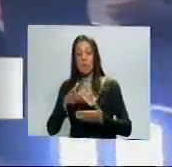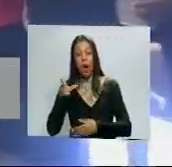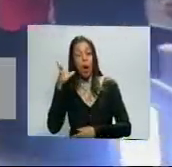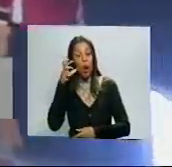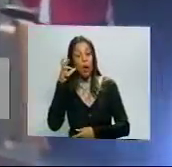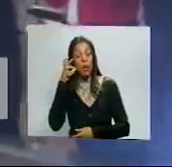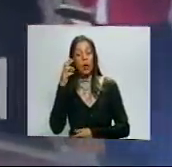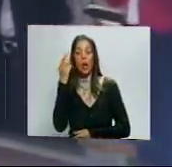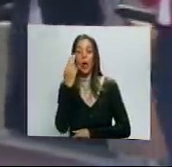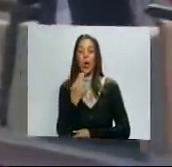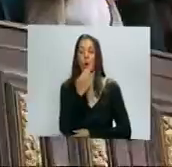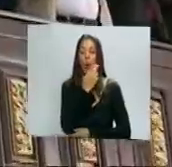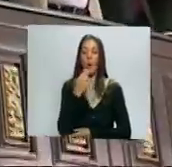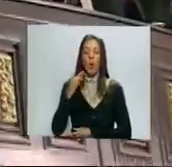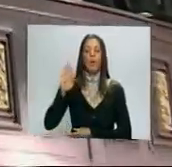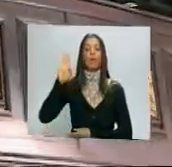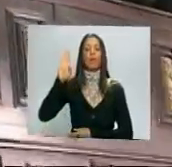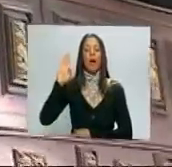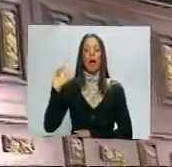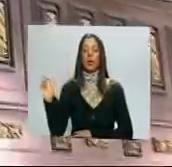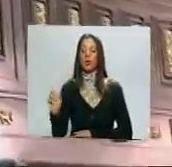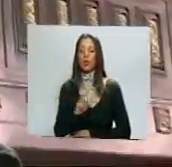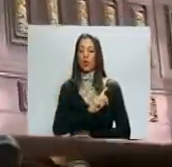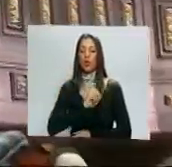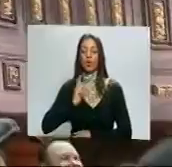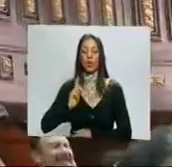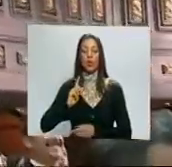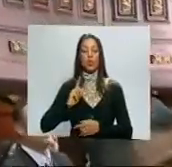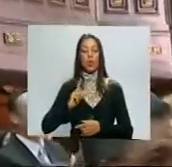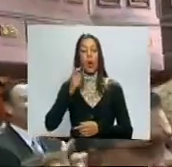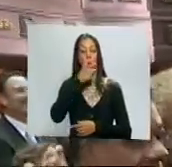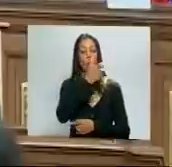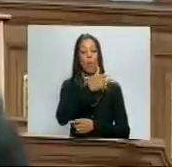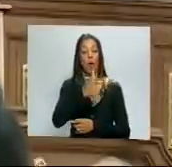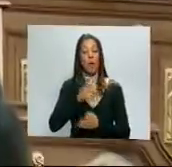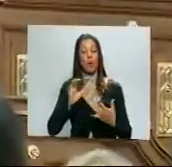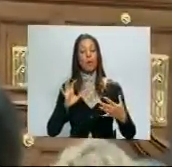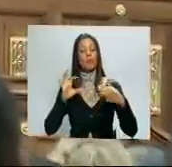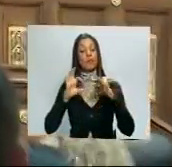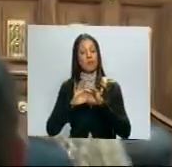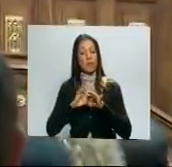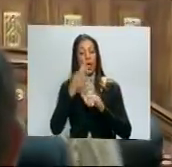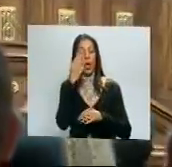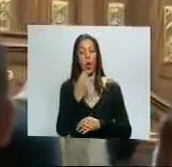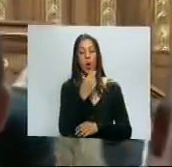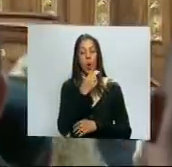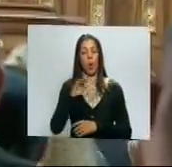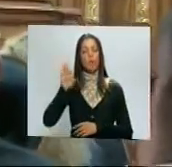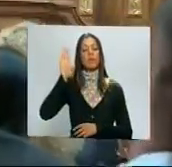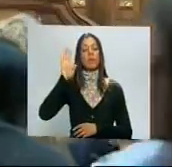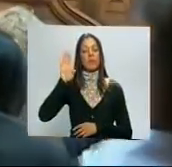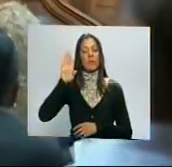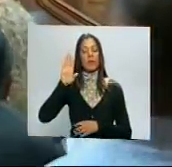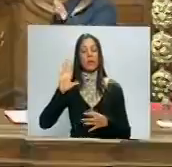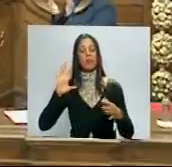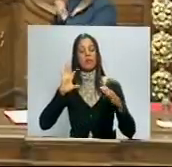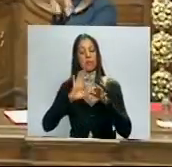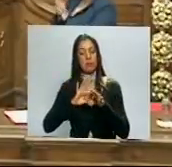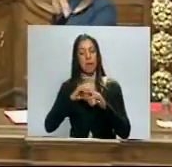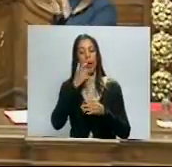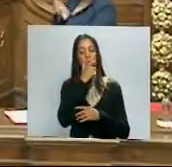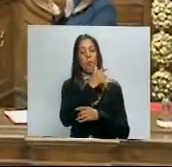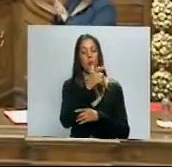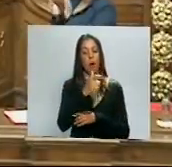nuestro compromiso desde esta Asamblea Nacional con el pueblo, nuestro compromiso que vamos a acompañar al pueblo en